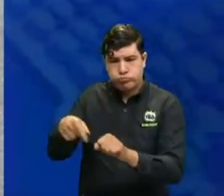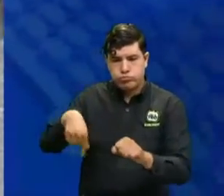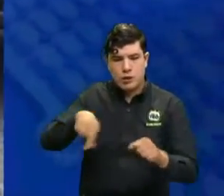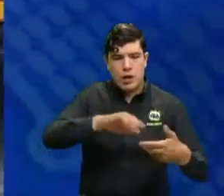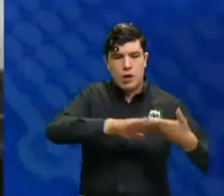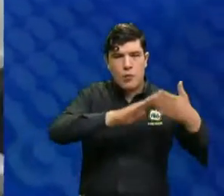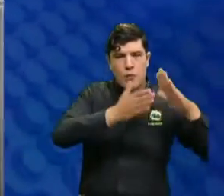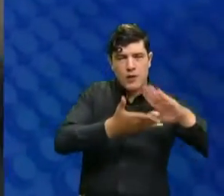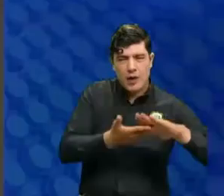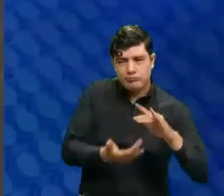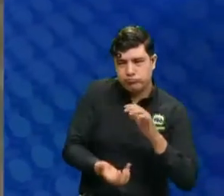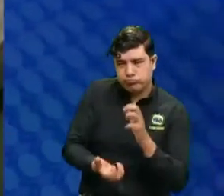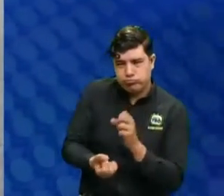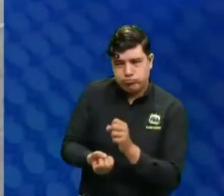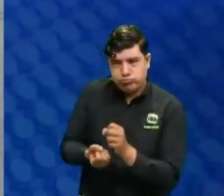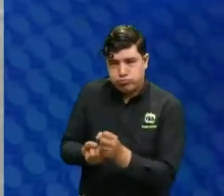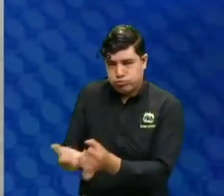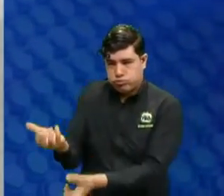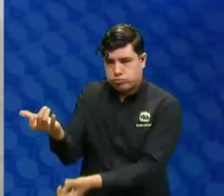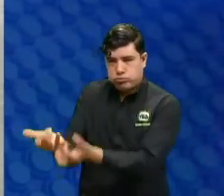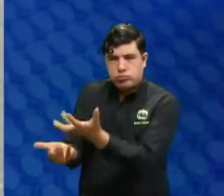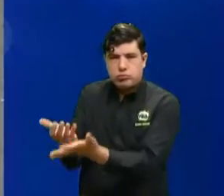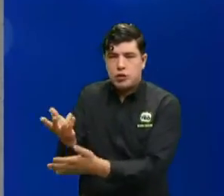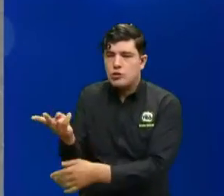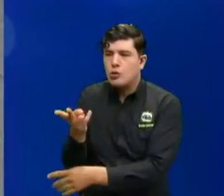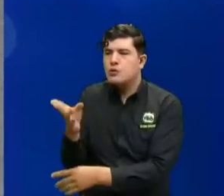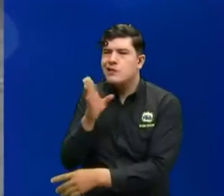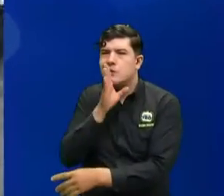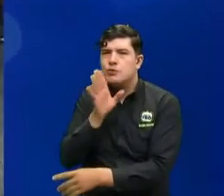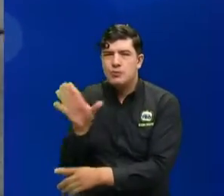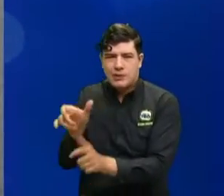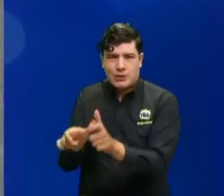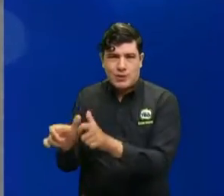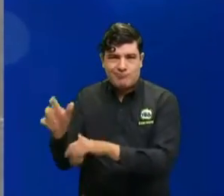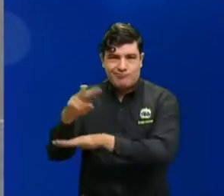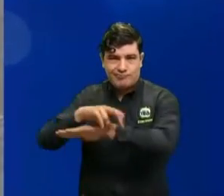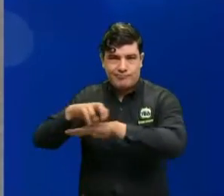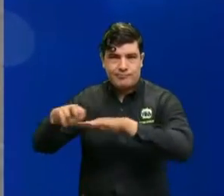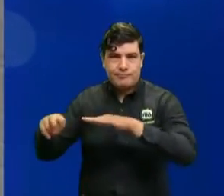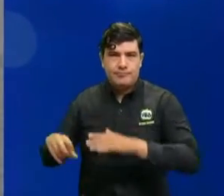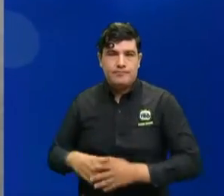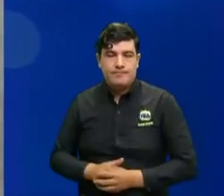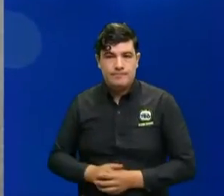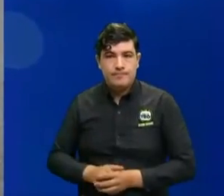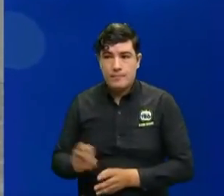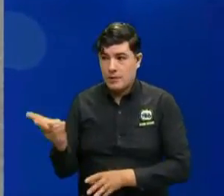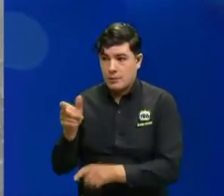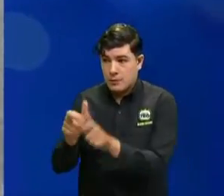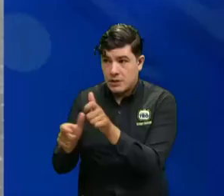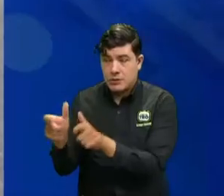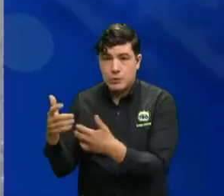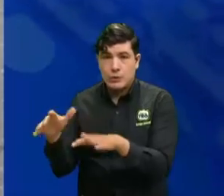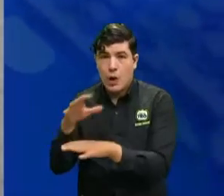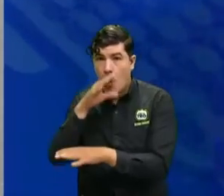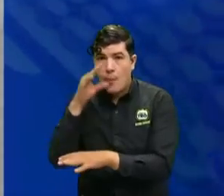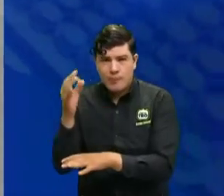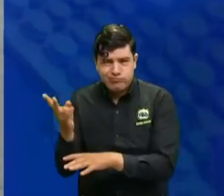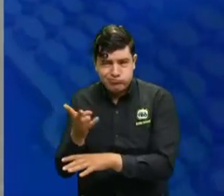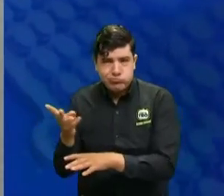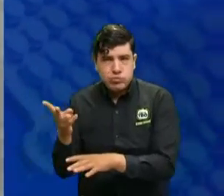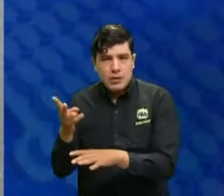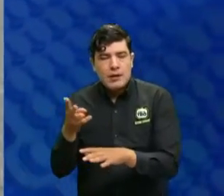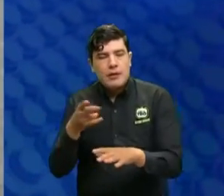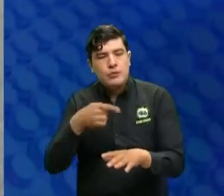comunidad a dos presuntos ladrones quienes, al parecer, intentaron robarle sus pertenencias a una mujer. Mira, el